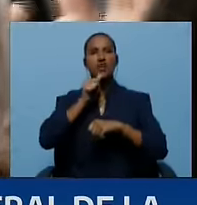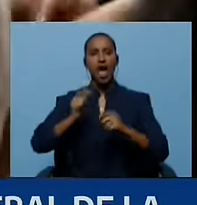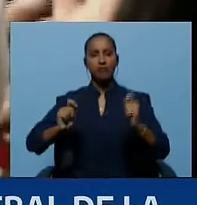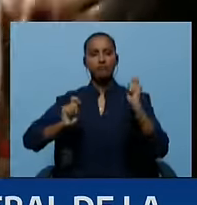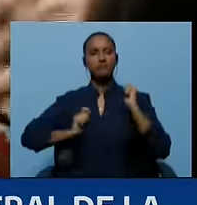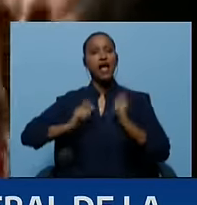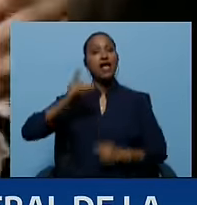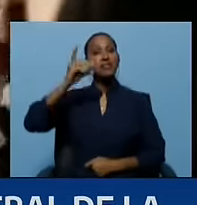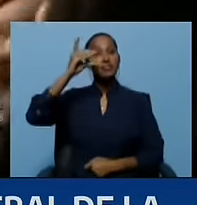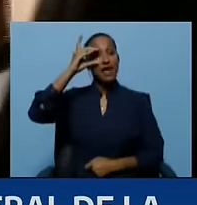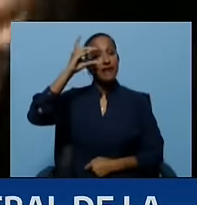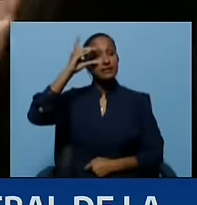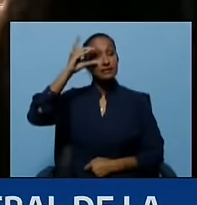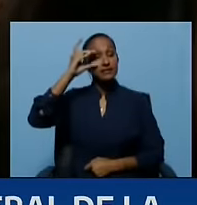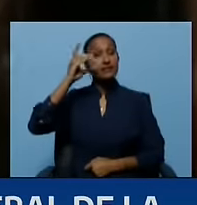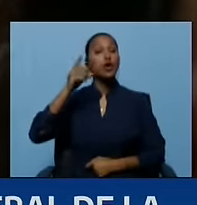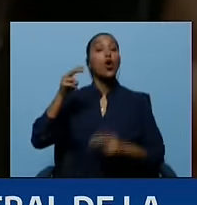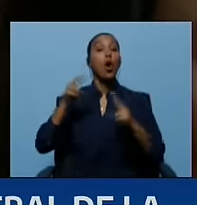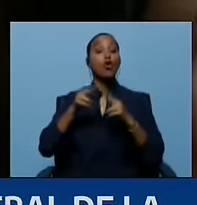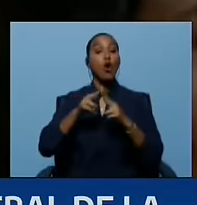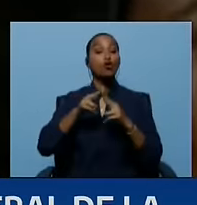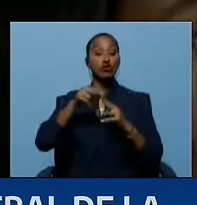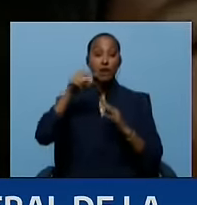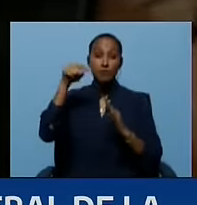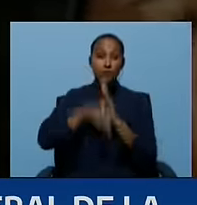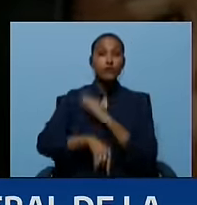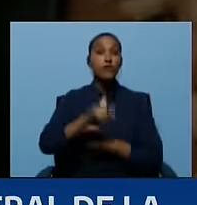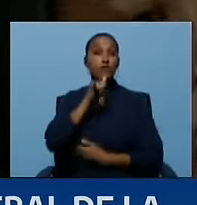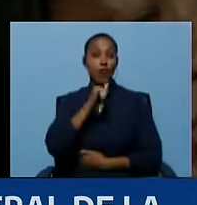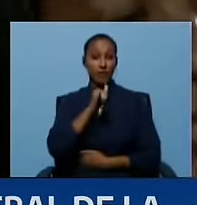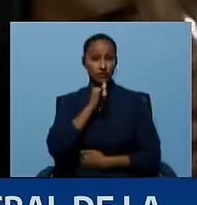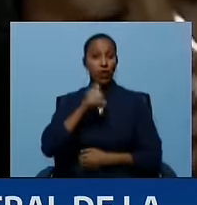como conocedora de este tema.